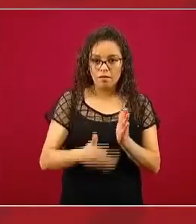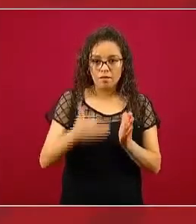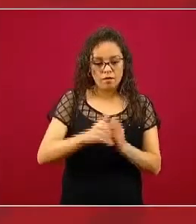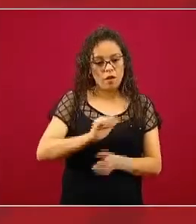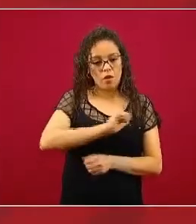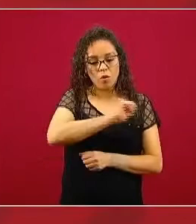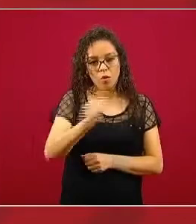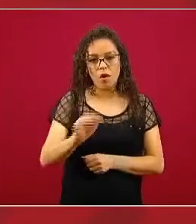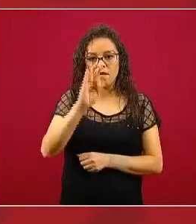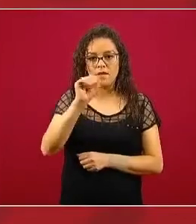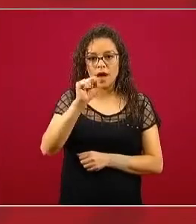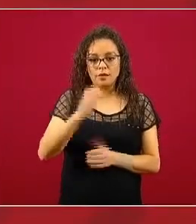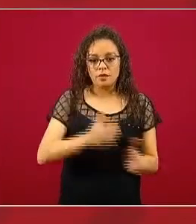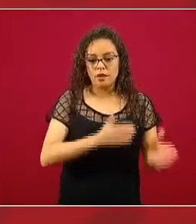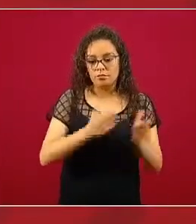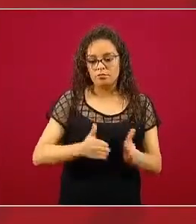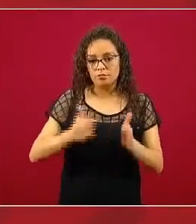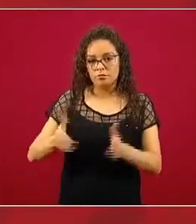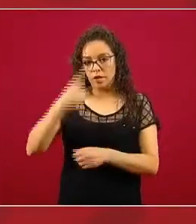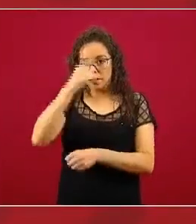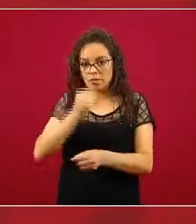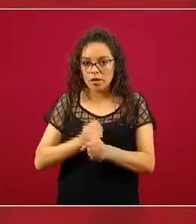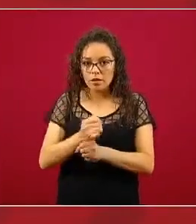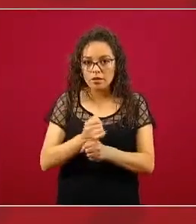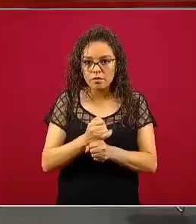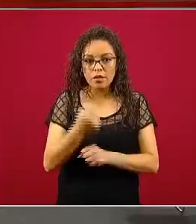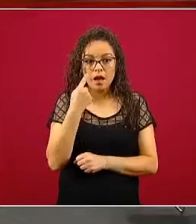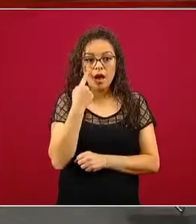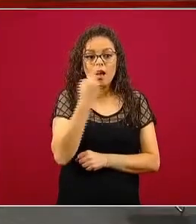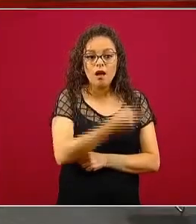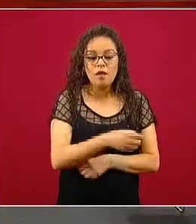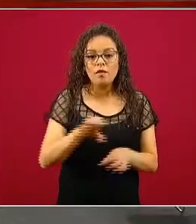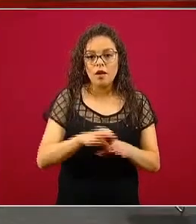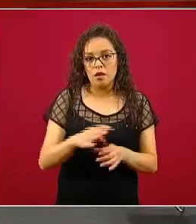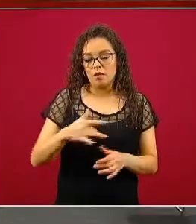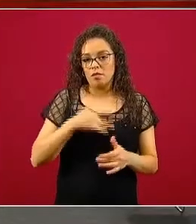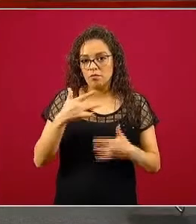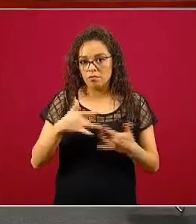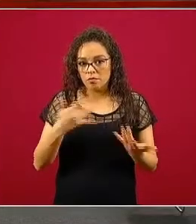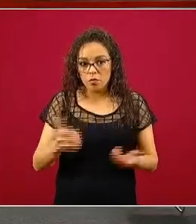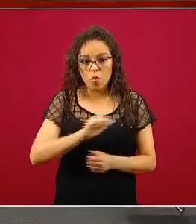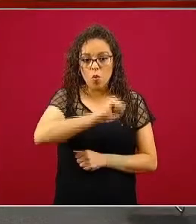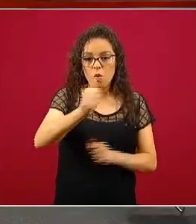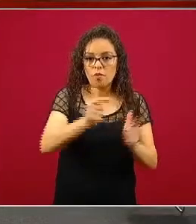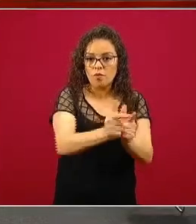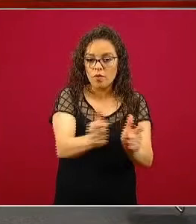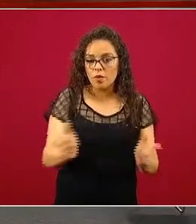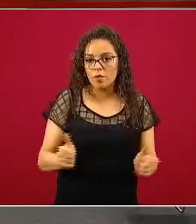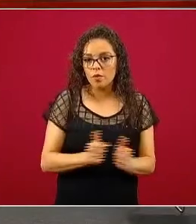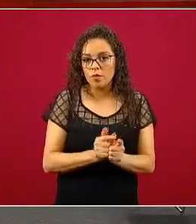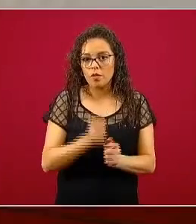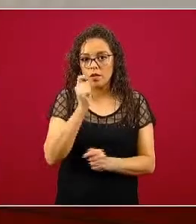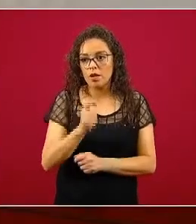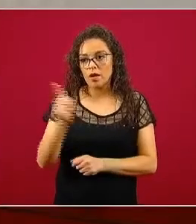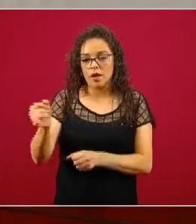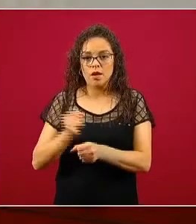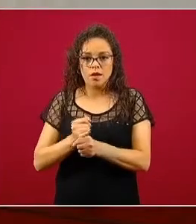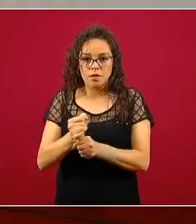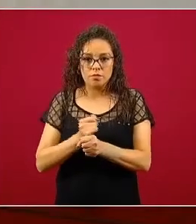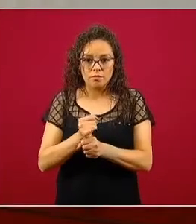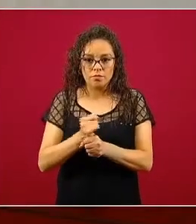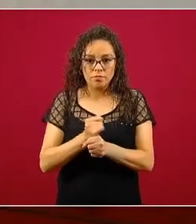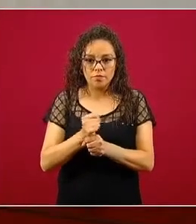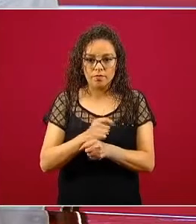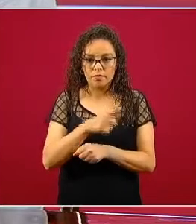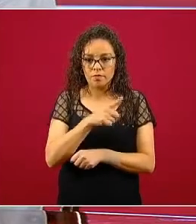fases de investigación, falta que haya replicación de los mismos resultados por parte de otros grupos de investigación